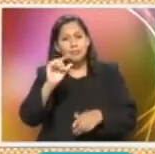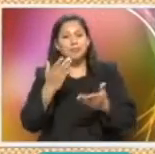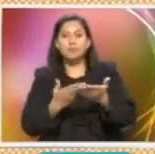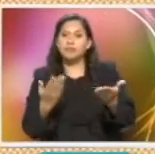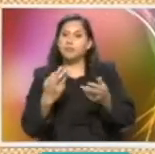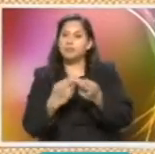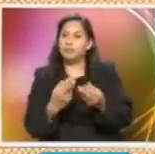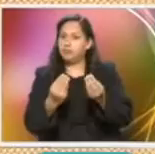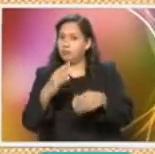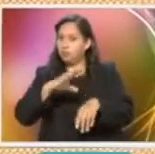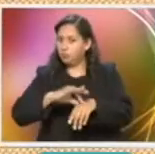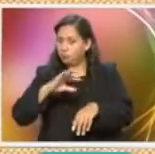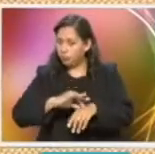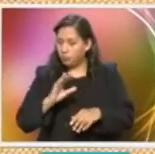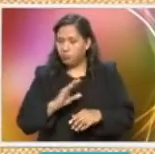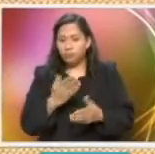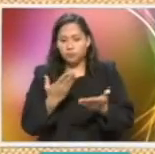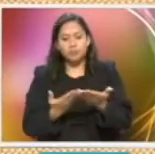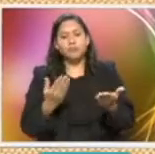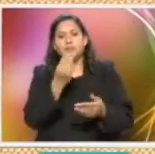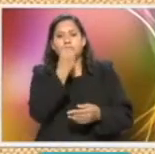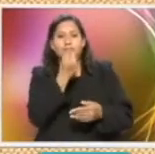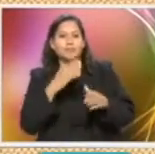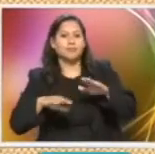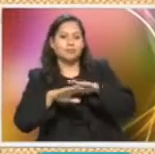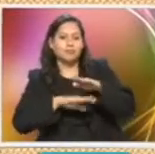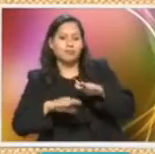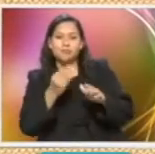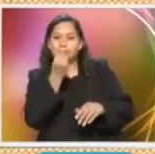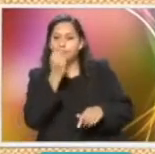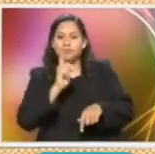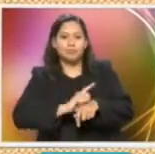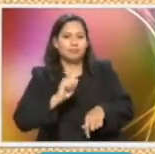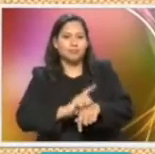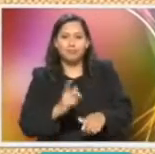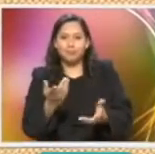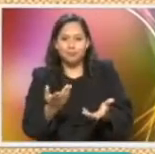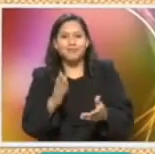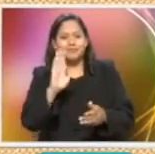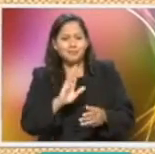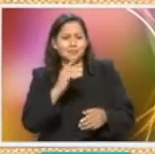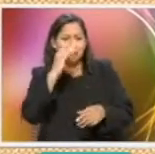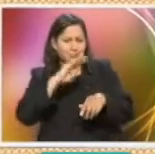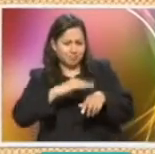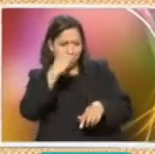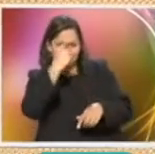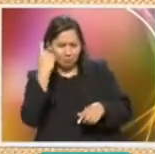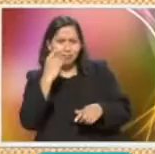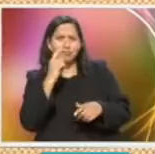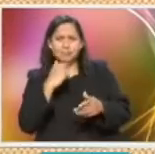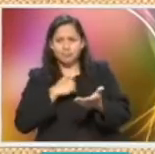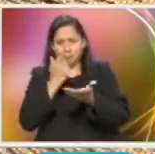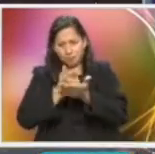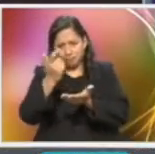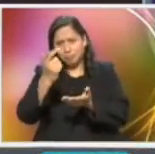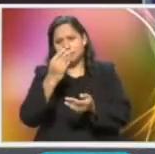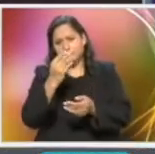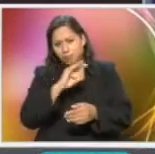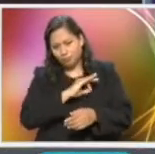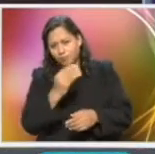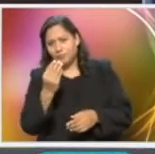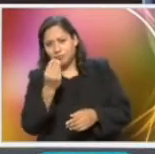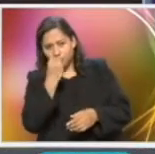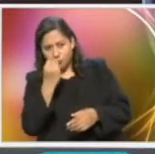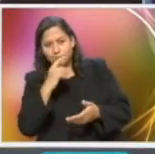ahora, ¿no? Ahora la carne ha resultado como una cosa como mucho más accesible para aquellos que podemos pagarla, hay que decirlo, hay gente que no